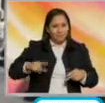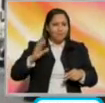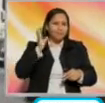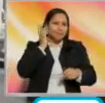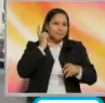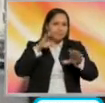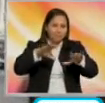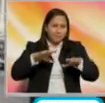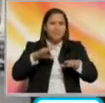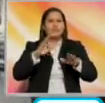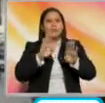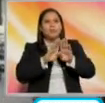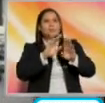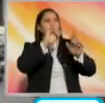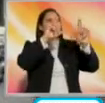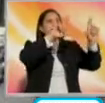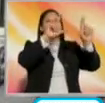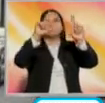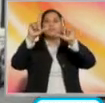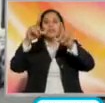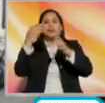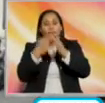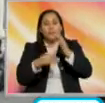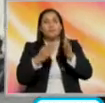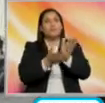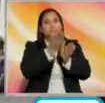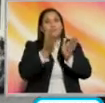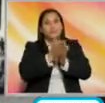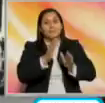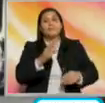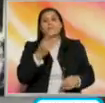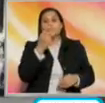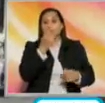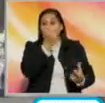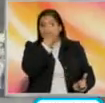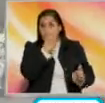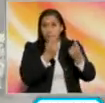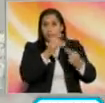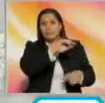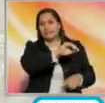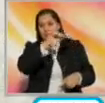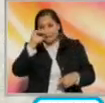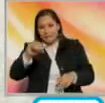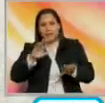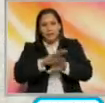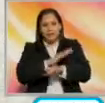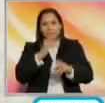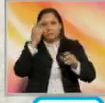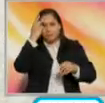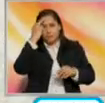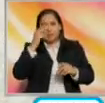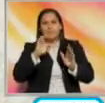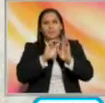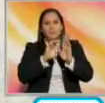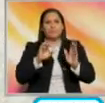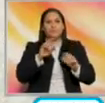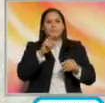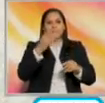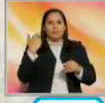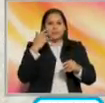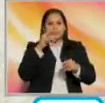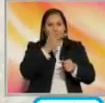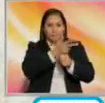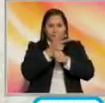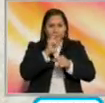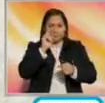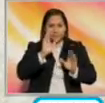estas esculturas, todas Sí. estas obras que quedaron pendientes. Sí. Bueno, muchas de ellas se fueron a Bellas Artes, como las cariátides que estábamos viendo. Oye,